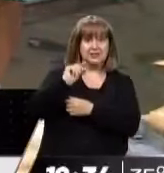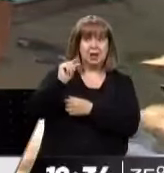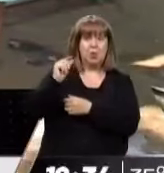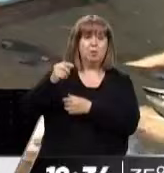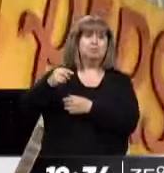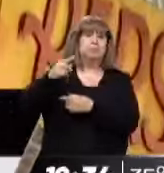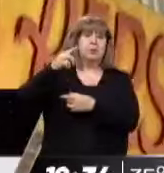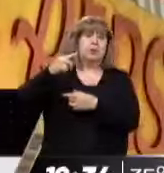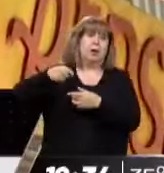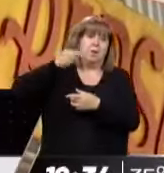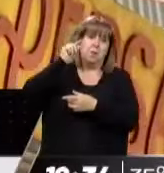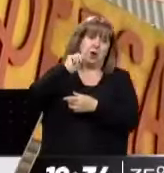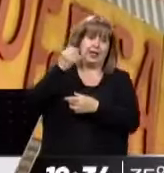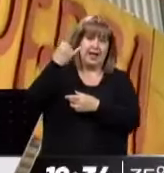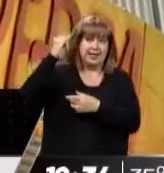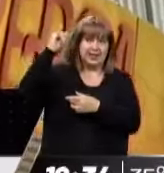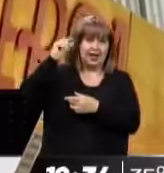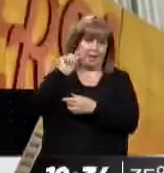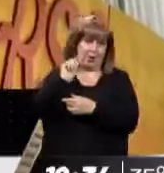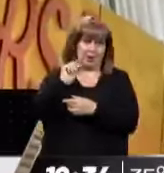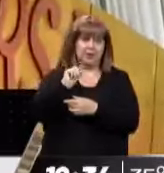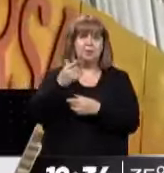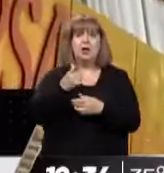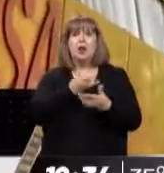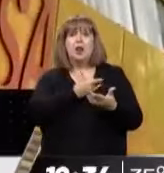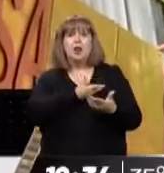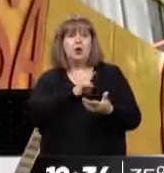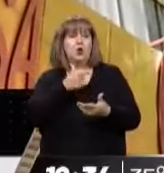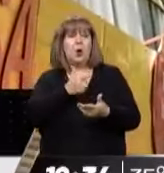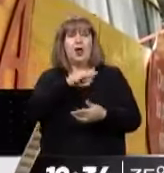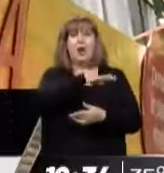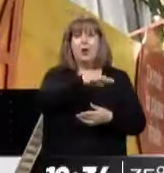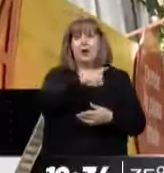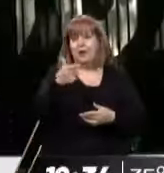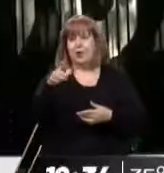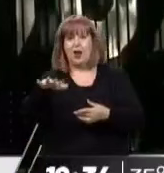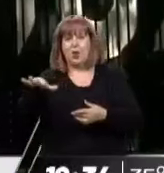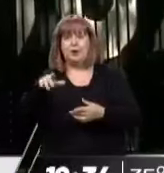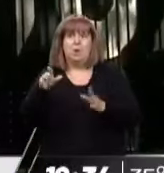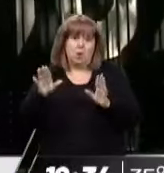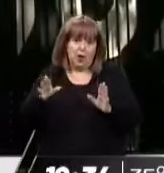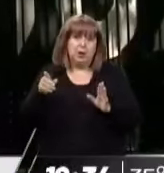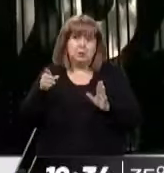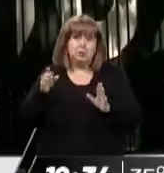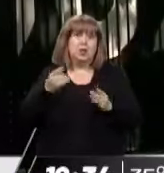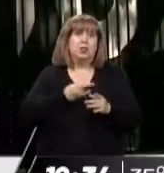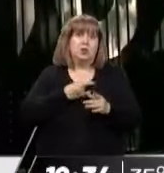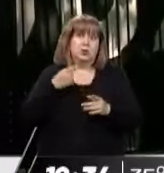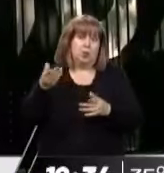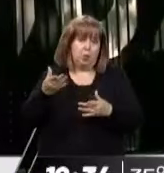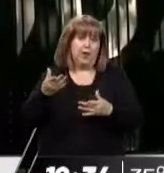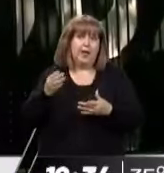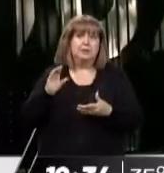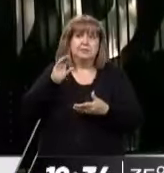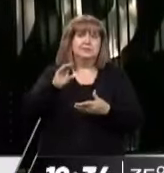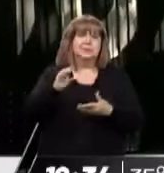que, independientemente de no tener lugar en la inmediatez, podrían ellos efectuar algún tipo de venta que le permitiría ingresos para ellos.